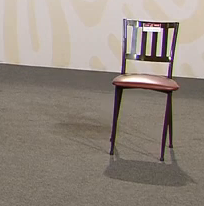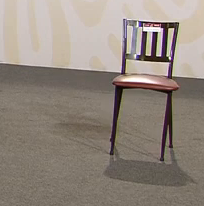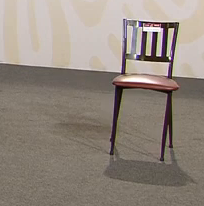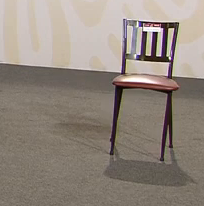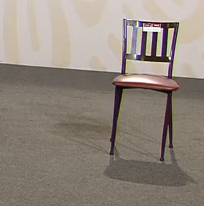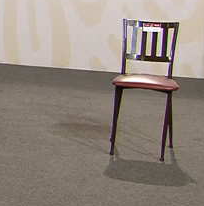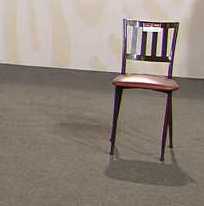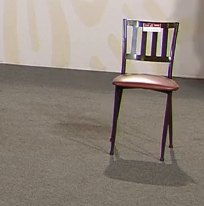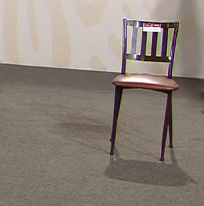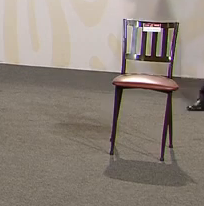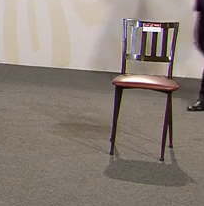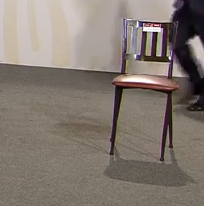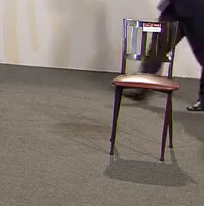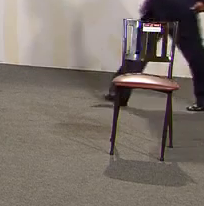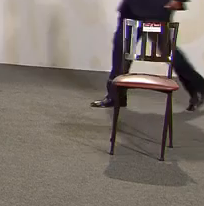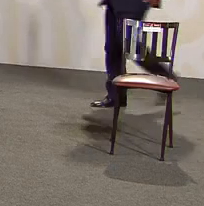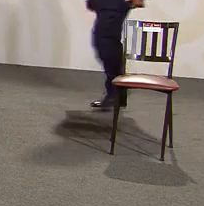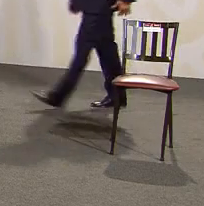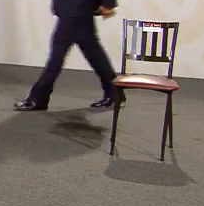días.